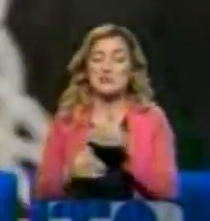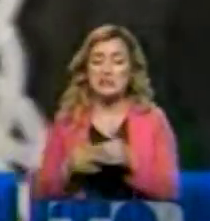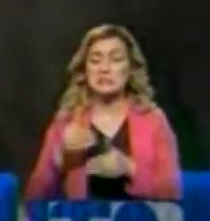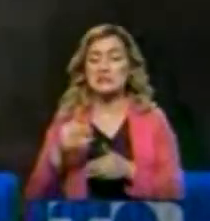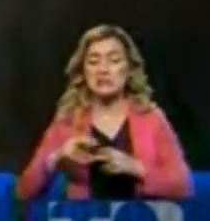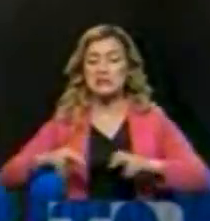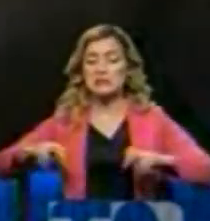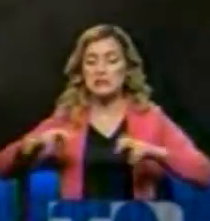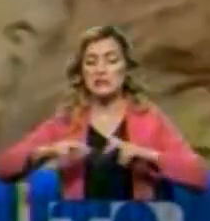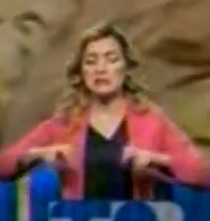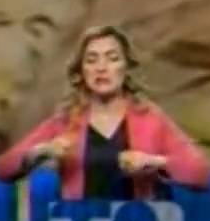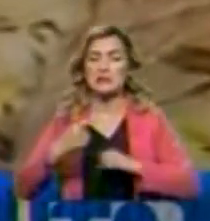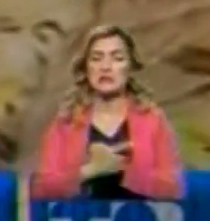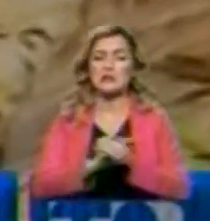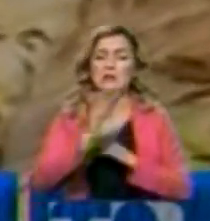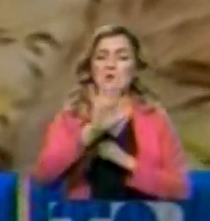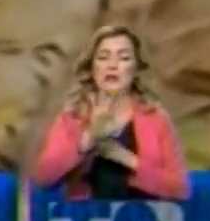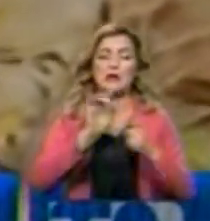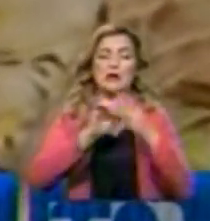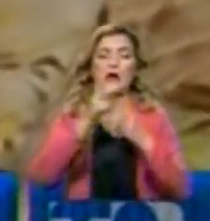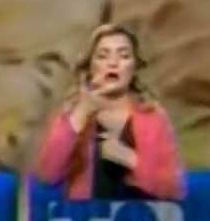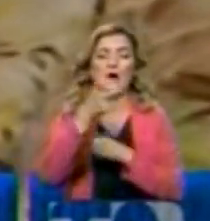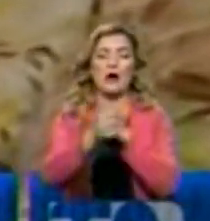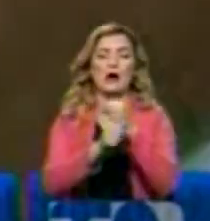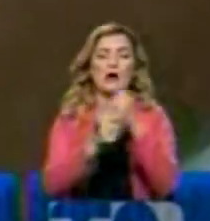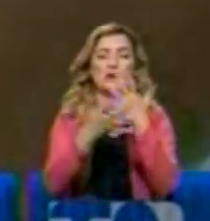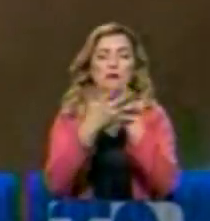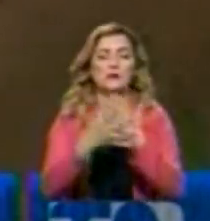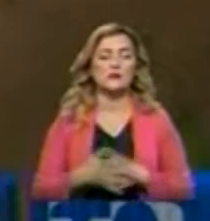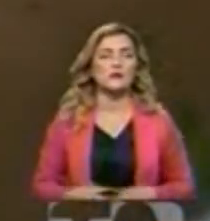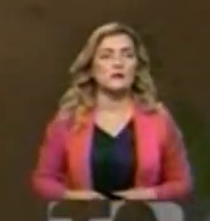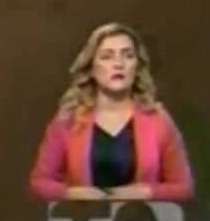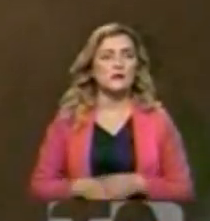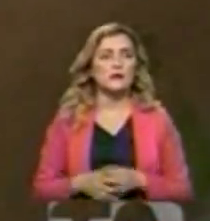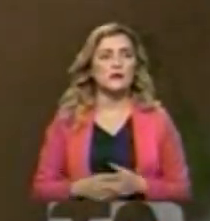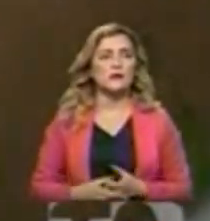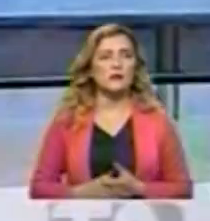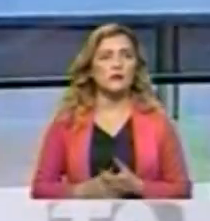casos podrían ir de 5 hasta 13 años de prisión. Dayana Monroy, 24 horas.